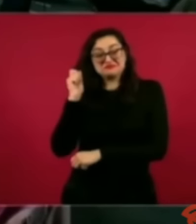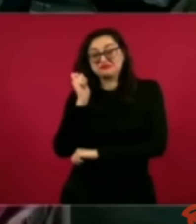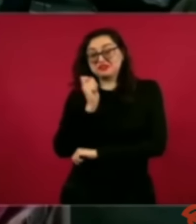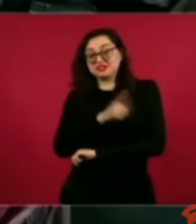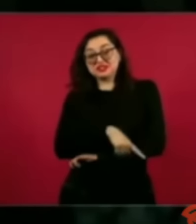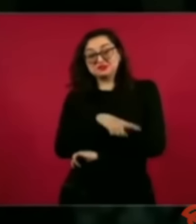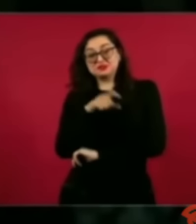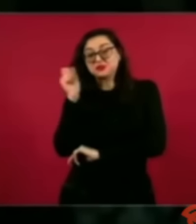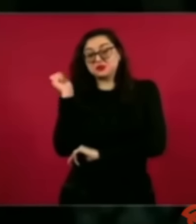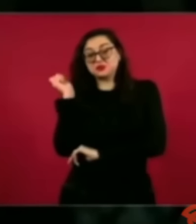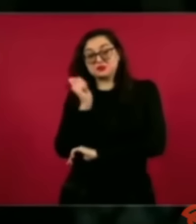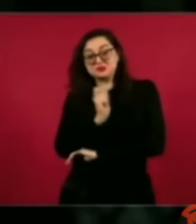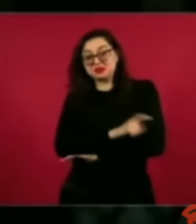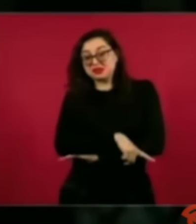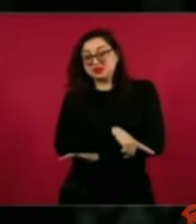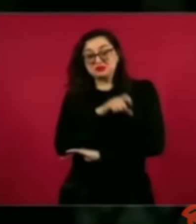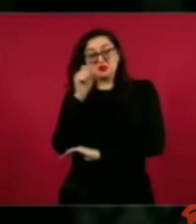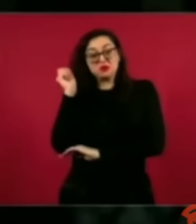Yo